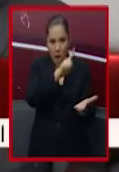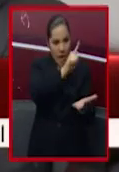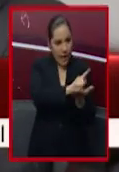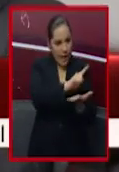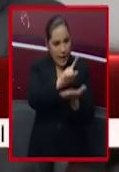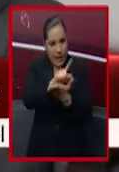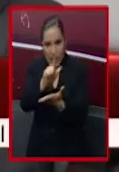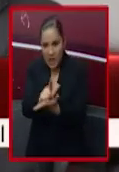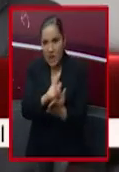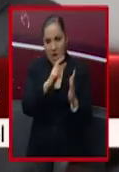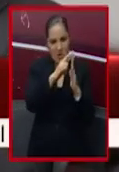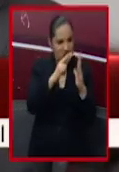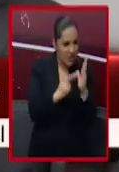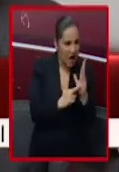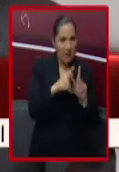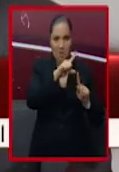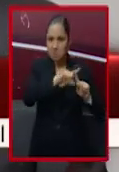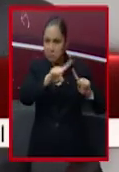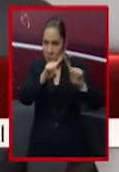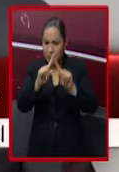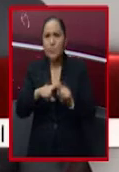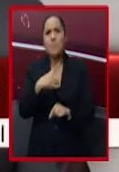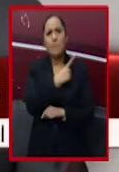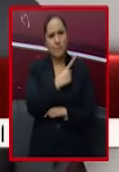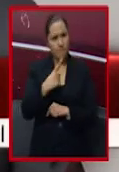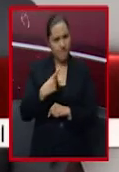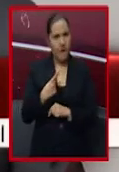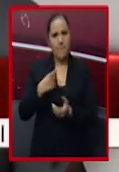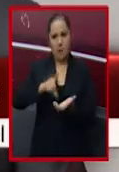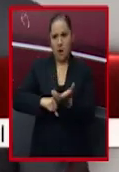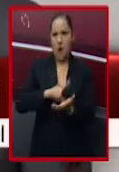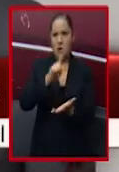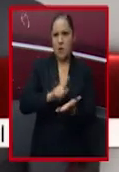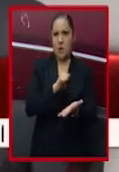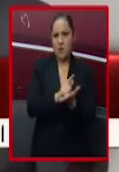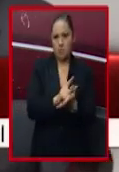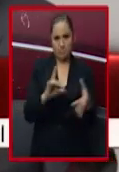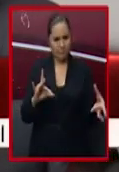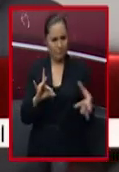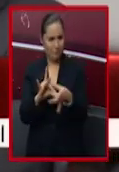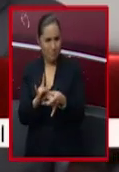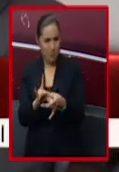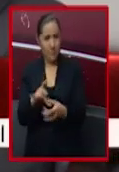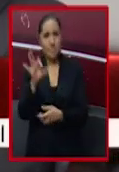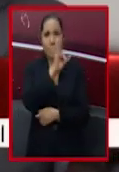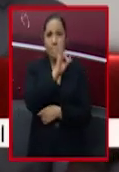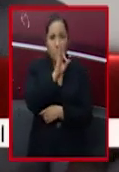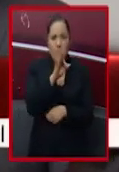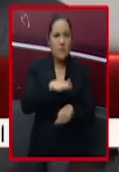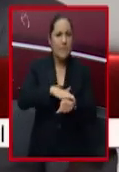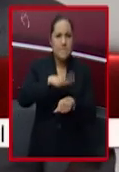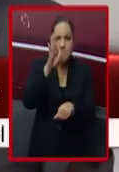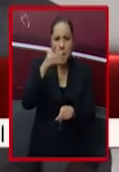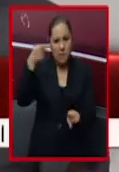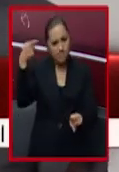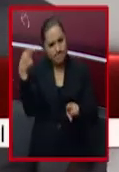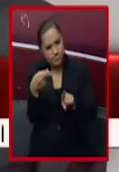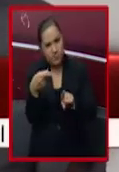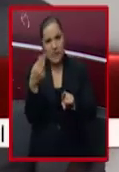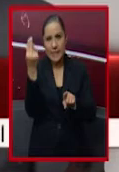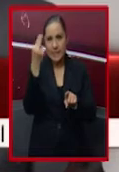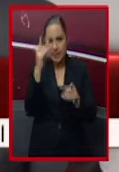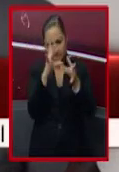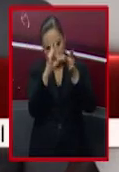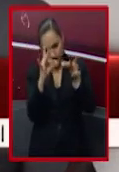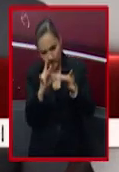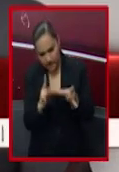estar prevista en la ley y, en caso de requerirse ser detallada, precisada o proveer algo en